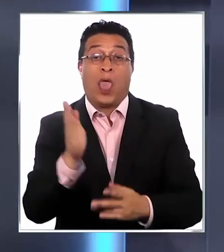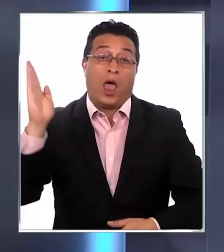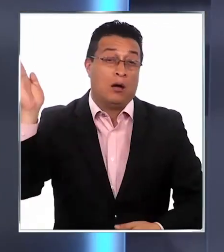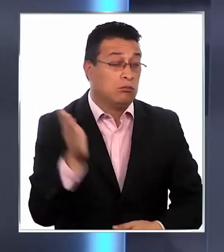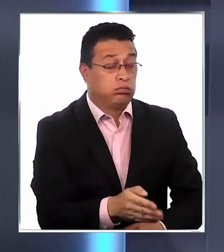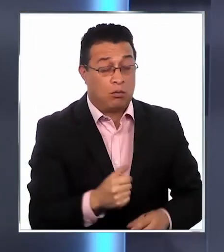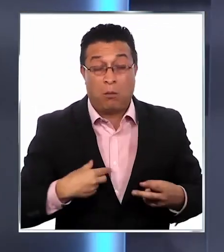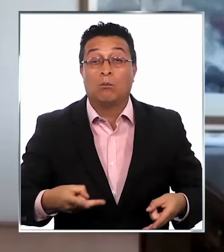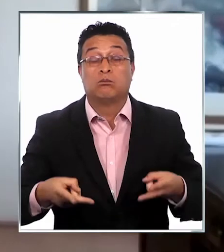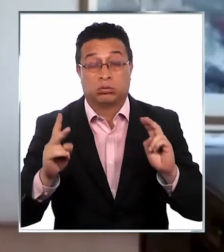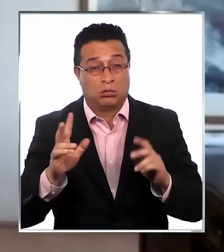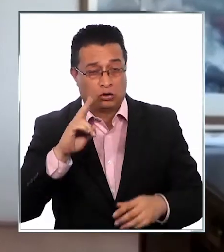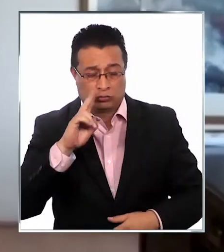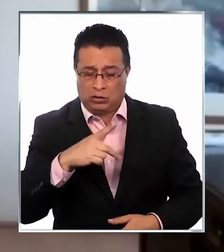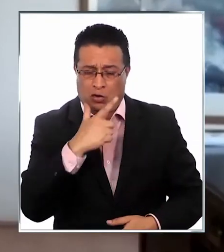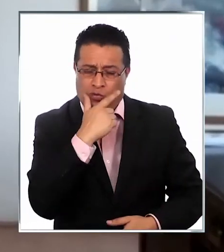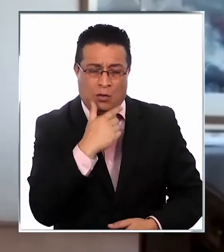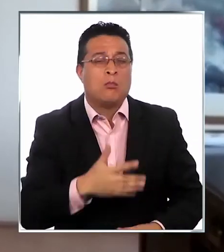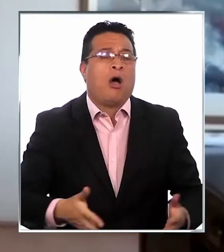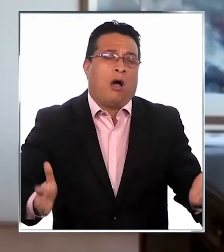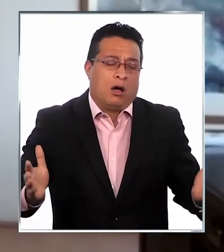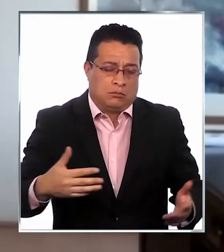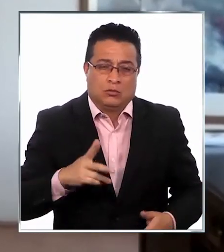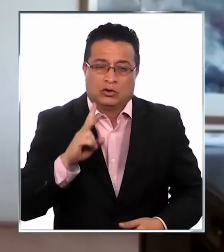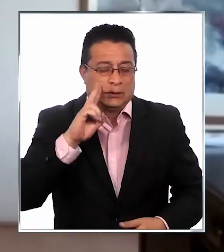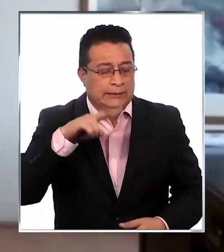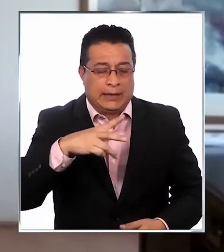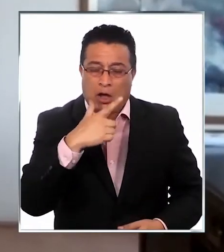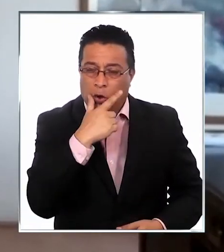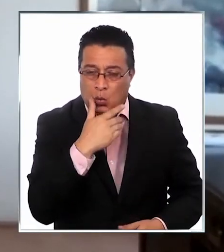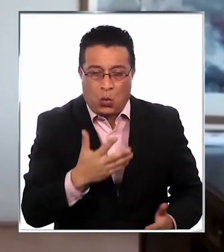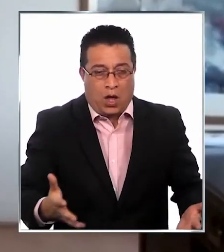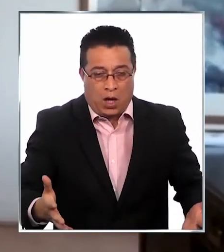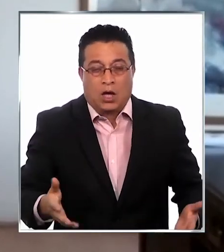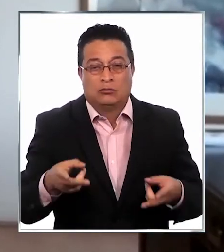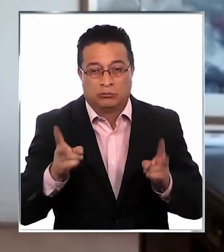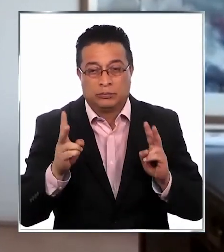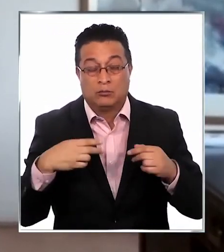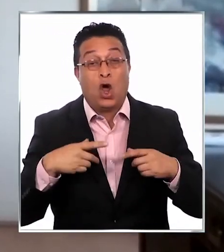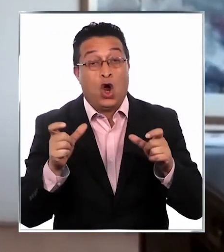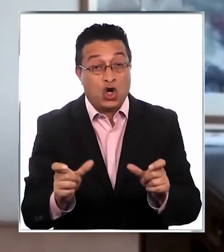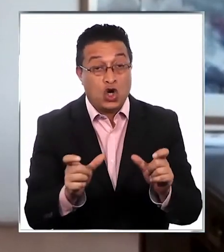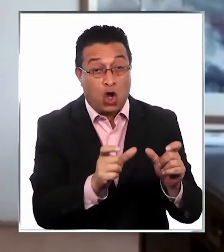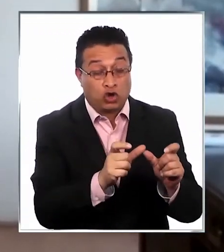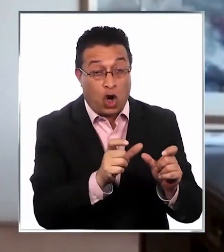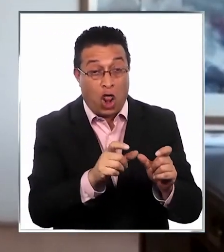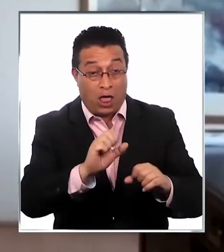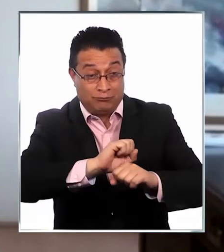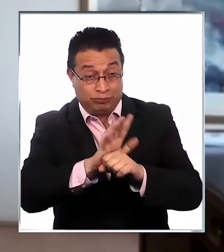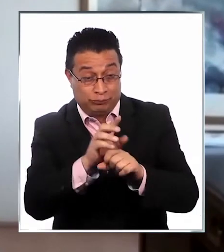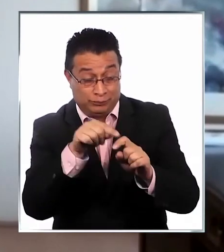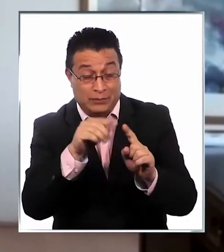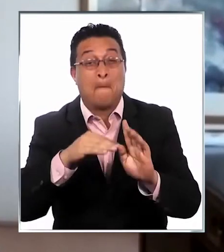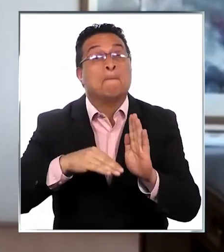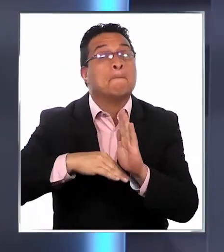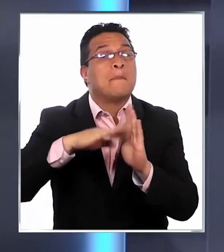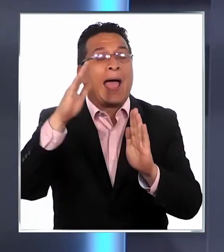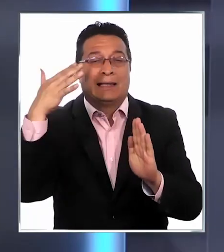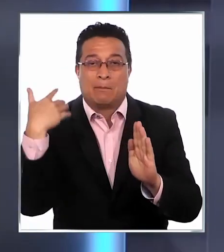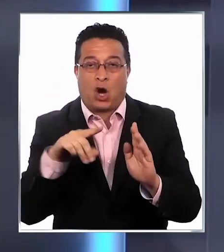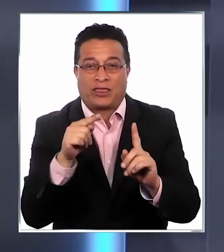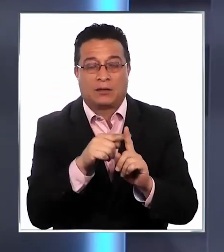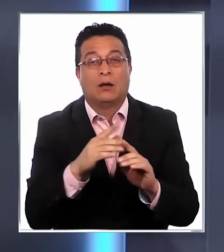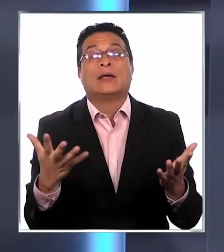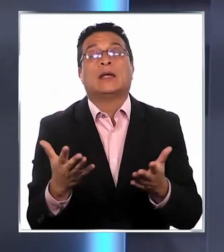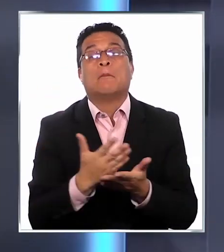eso no hay duda? Eso no hay ninguna duda. El control de la pandemia sigue siendo el principal objetivo. ¿Y qué